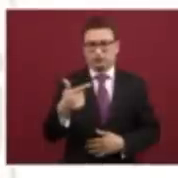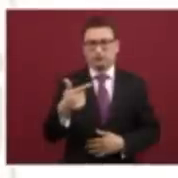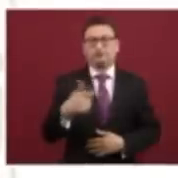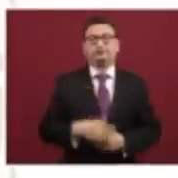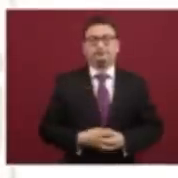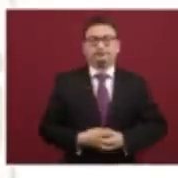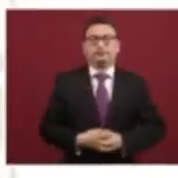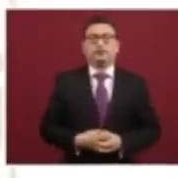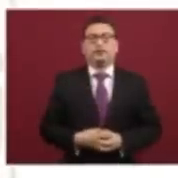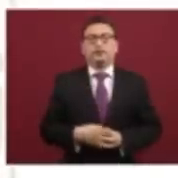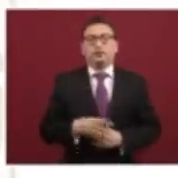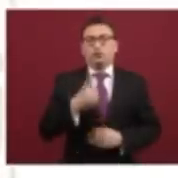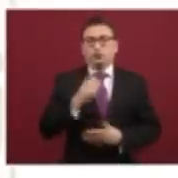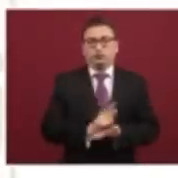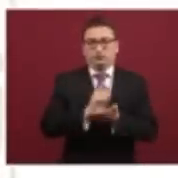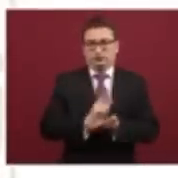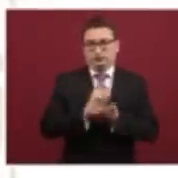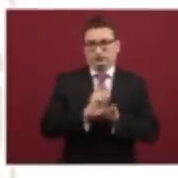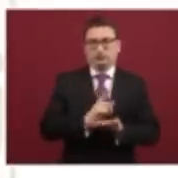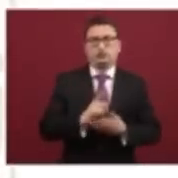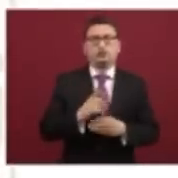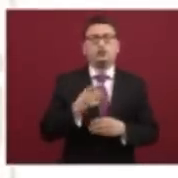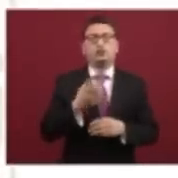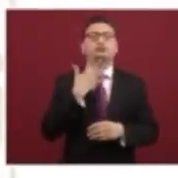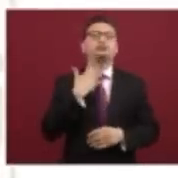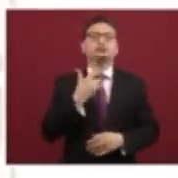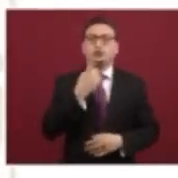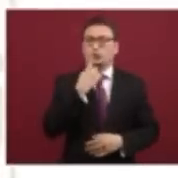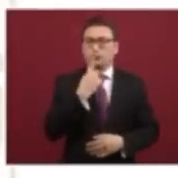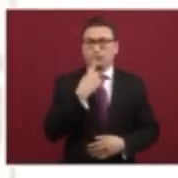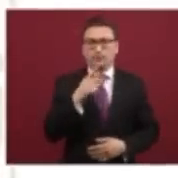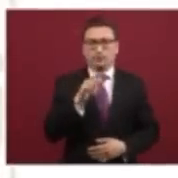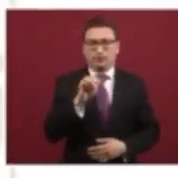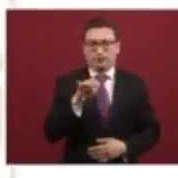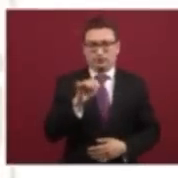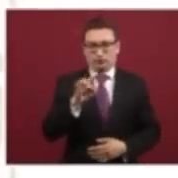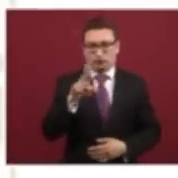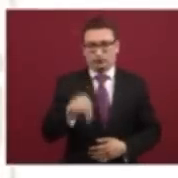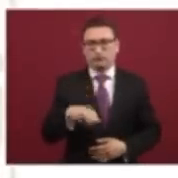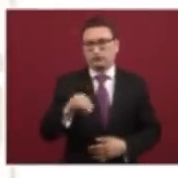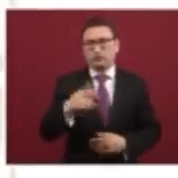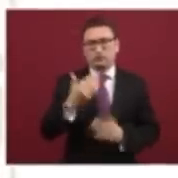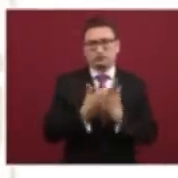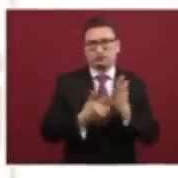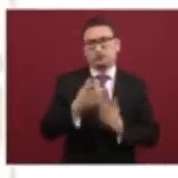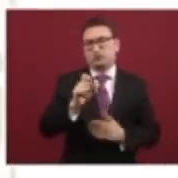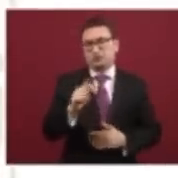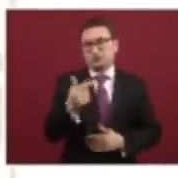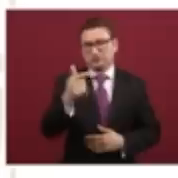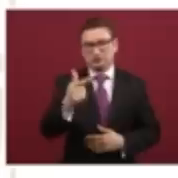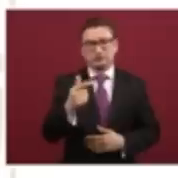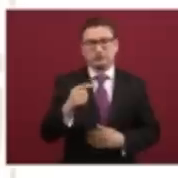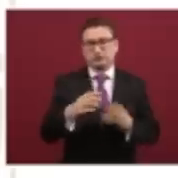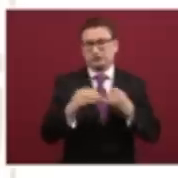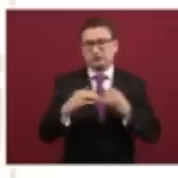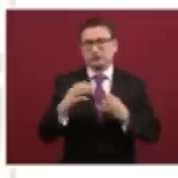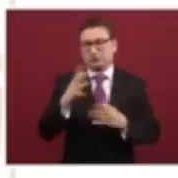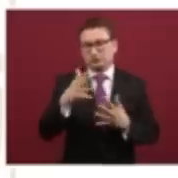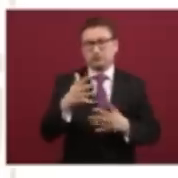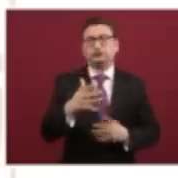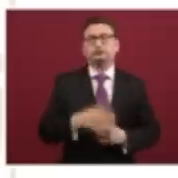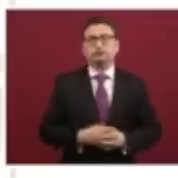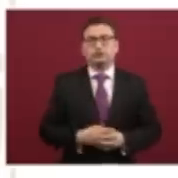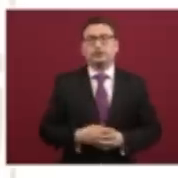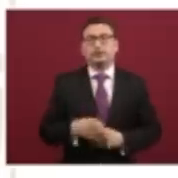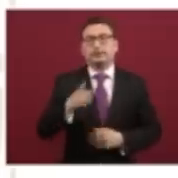22 pesos 77 centavos el litro de premium. Hemos visto en estas seis semanas una baja de 27 centavos en los precios promedios